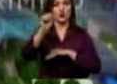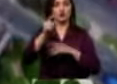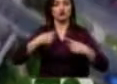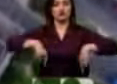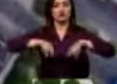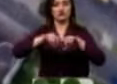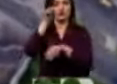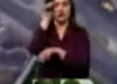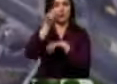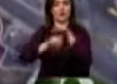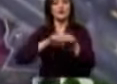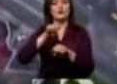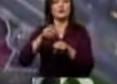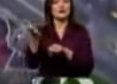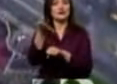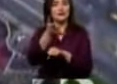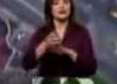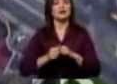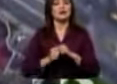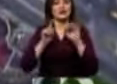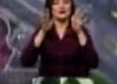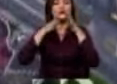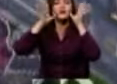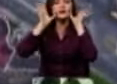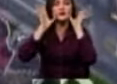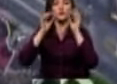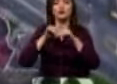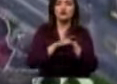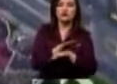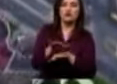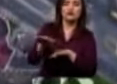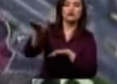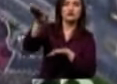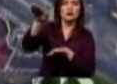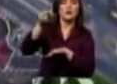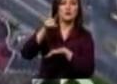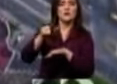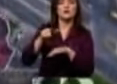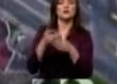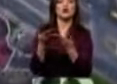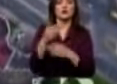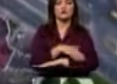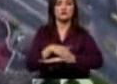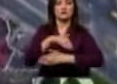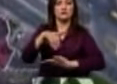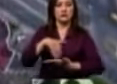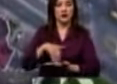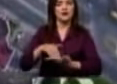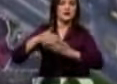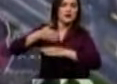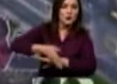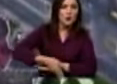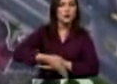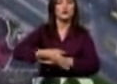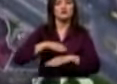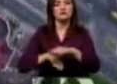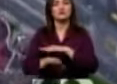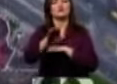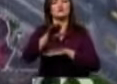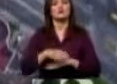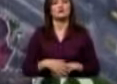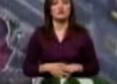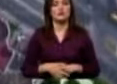ciclista. Si circula por la 6 de diciembre y sube por la Granados con dirección al ciclista, deberá tomar el carril central y luego el paso deprimido.